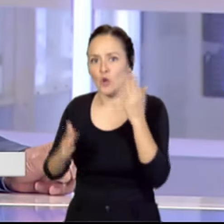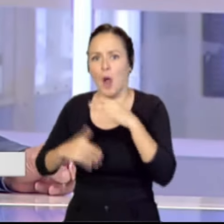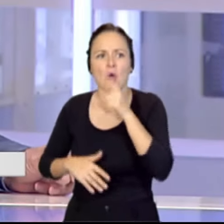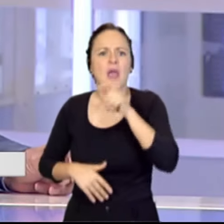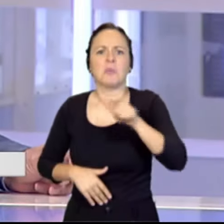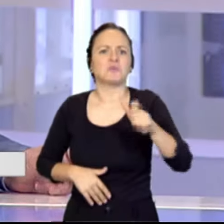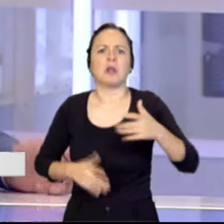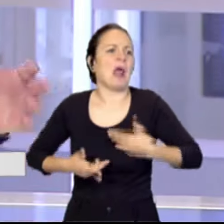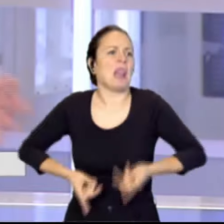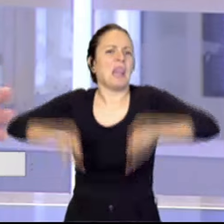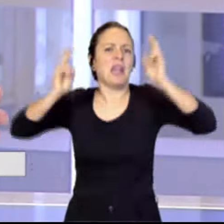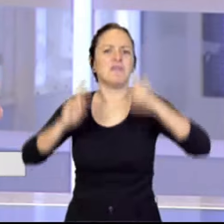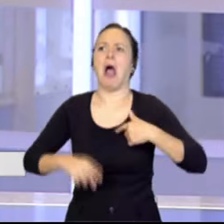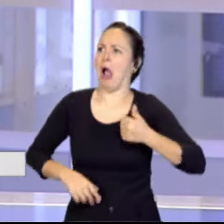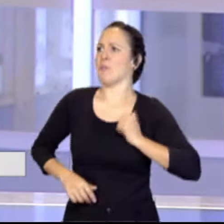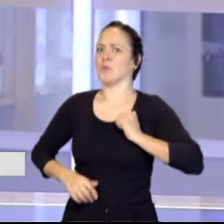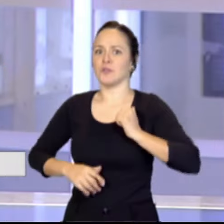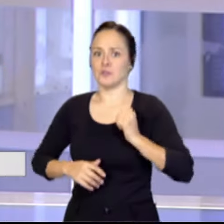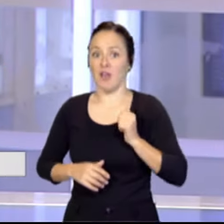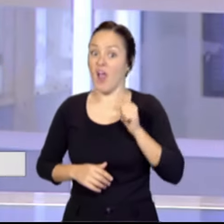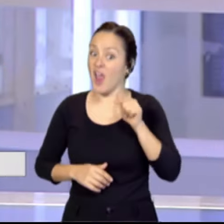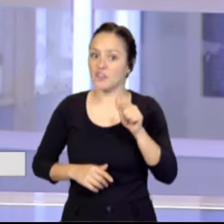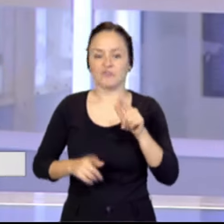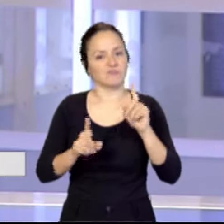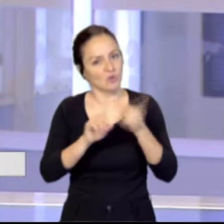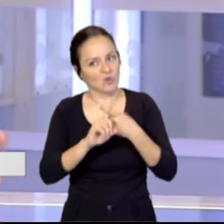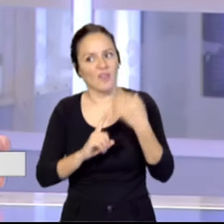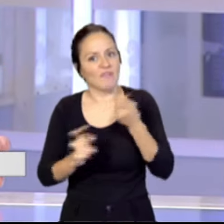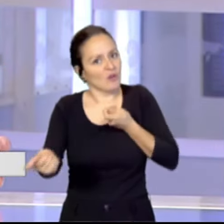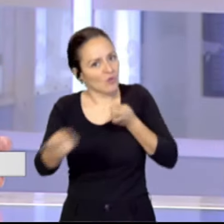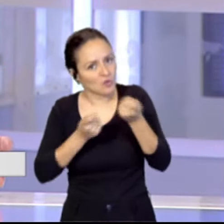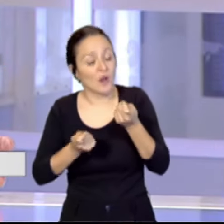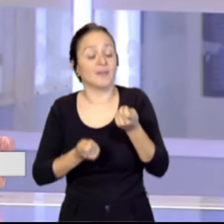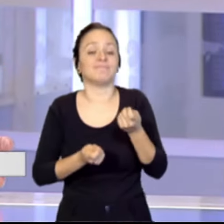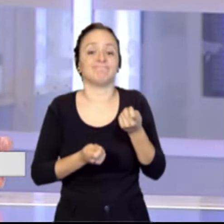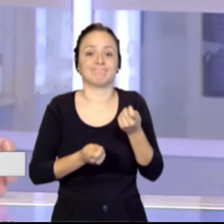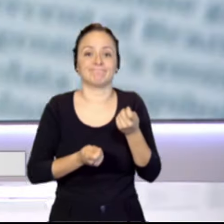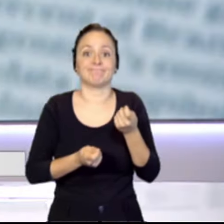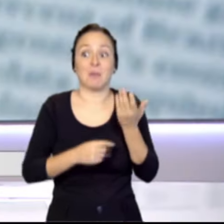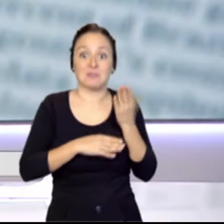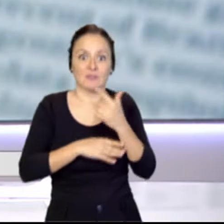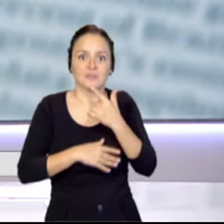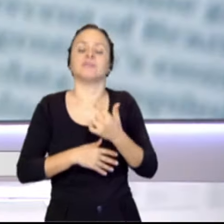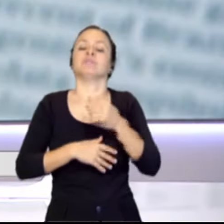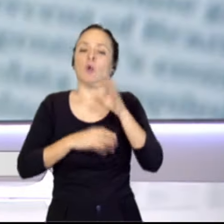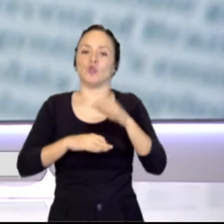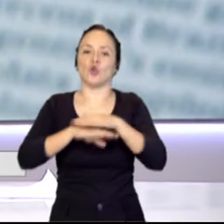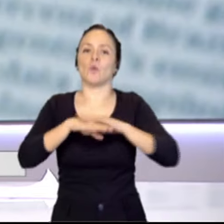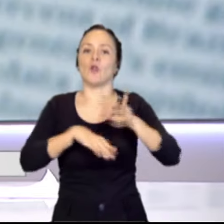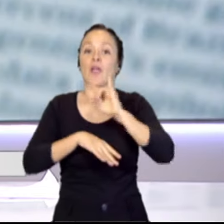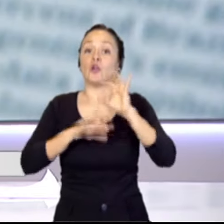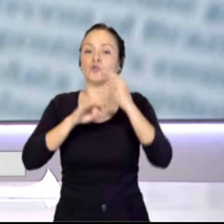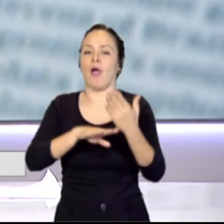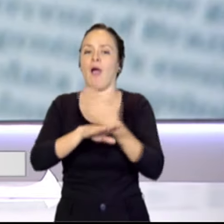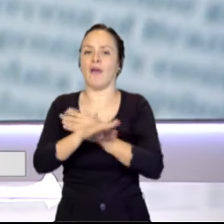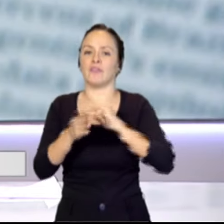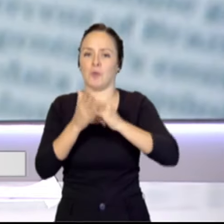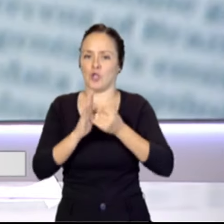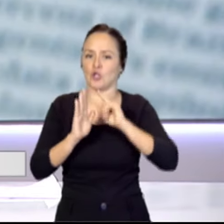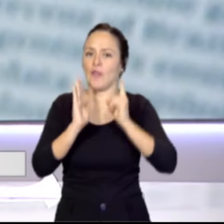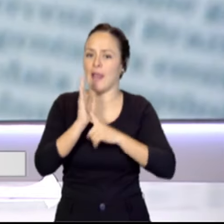es una barra libre entonces así no vamos a ningún lado tiene que controlarse evident eso está trabajando en principio el gobierno de Canarias con ese anteproyecto de ley